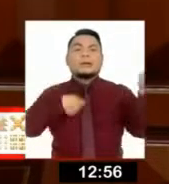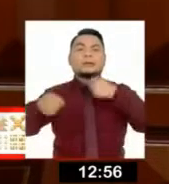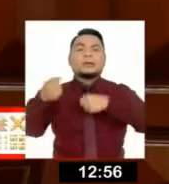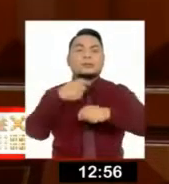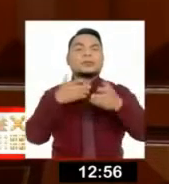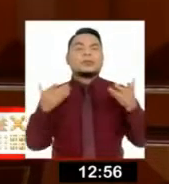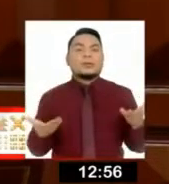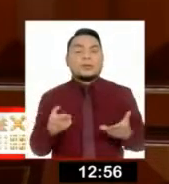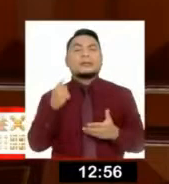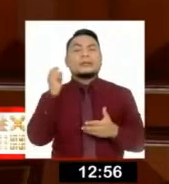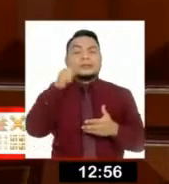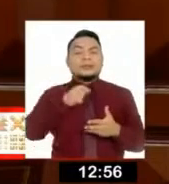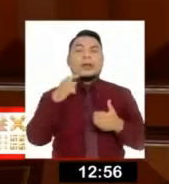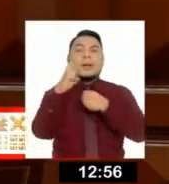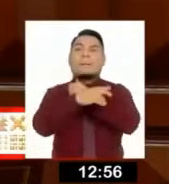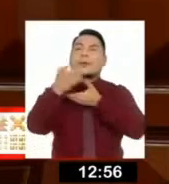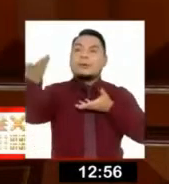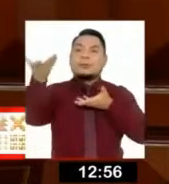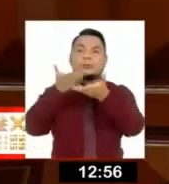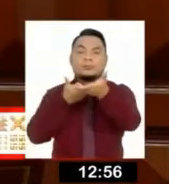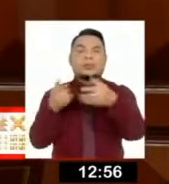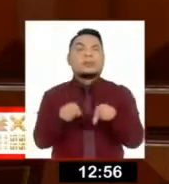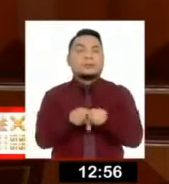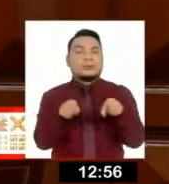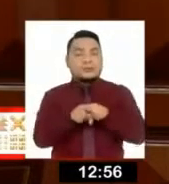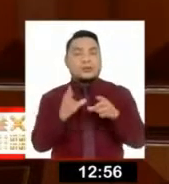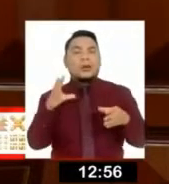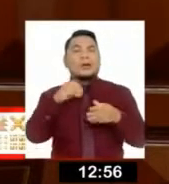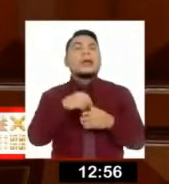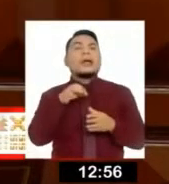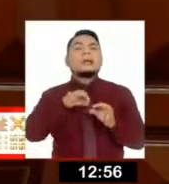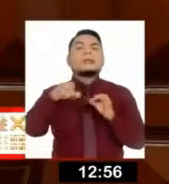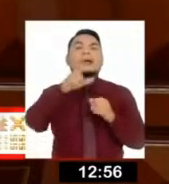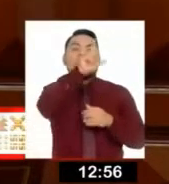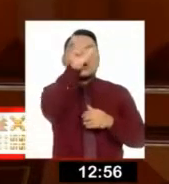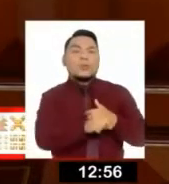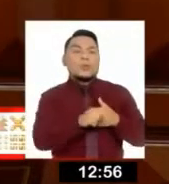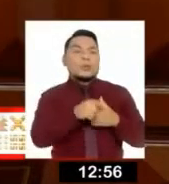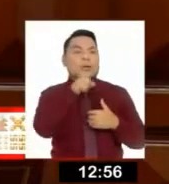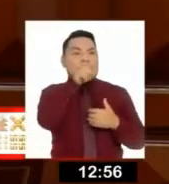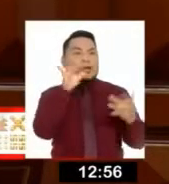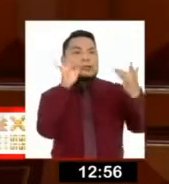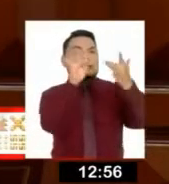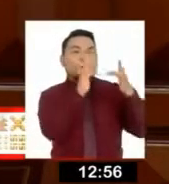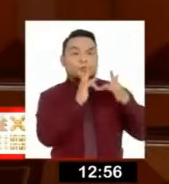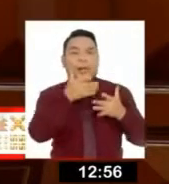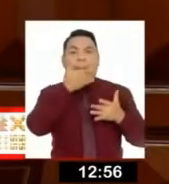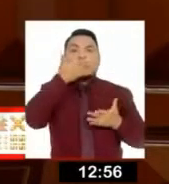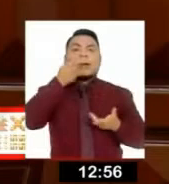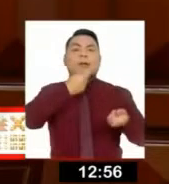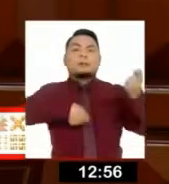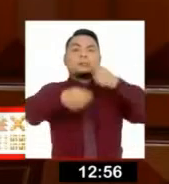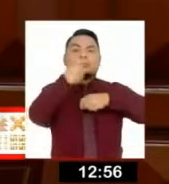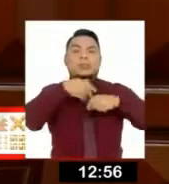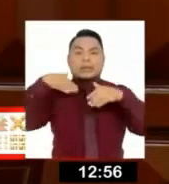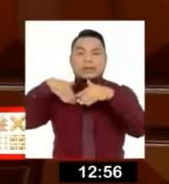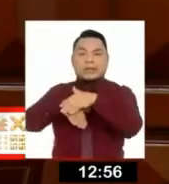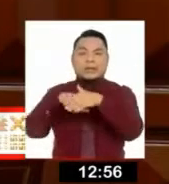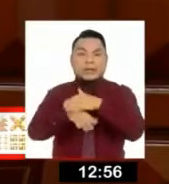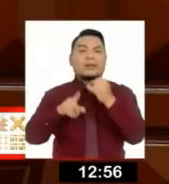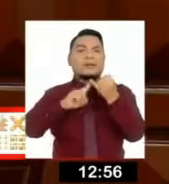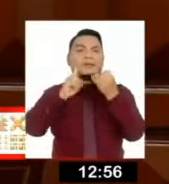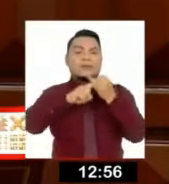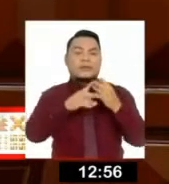comercio bilateral y de integración regional, mejorando la exportación e ingreso de